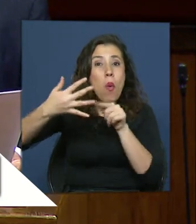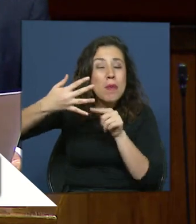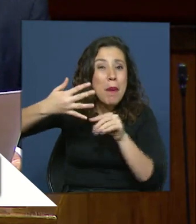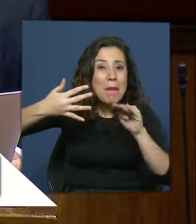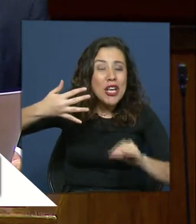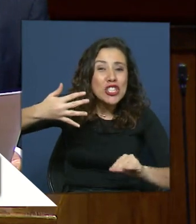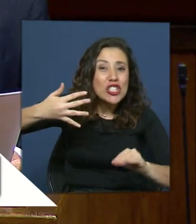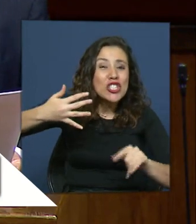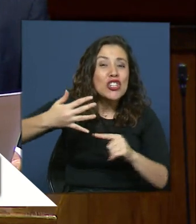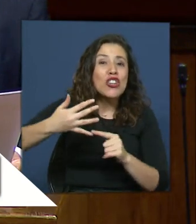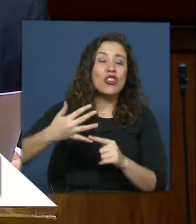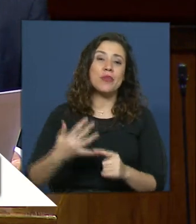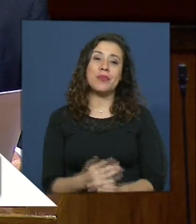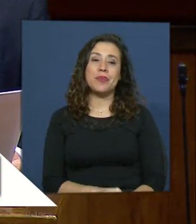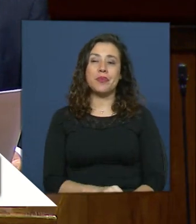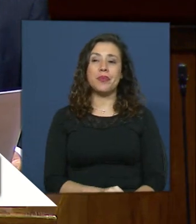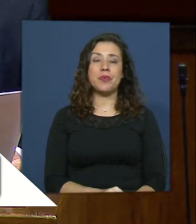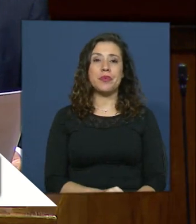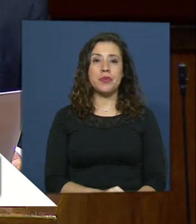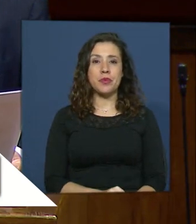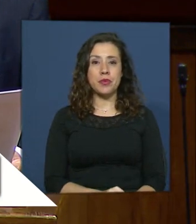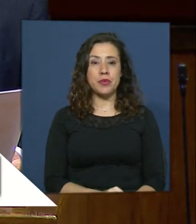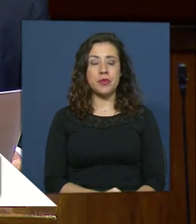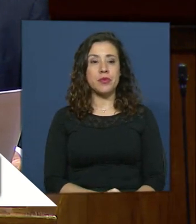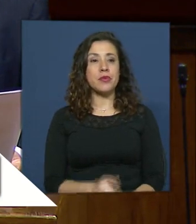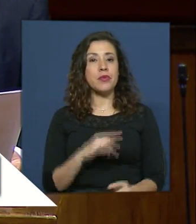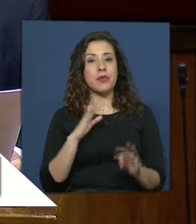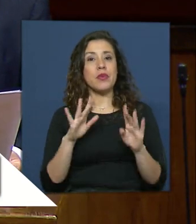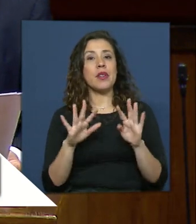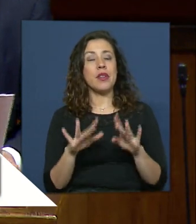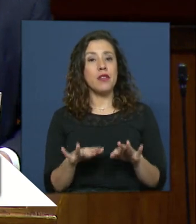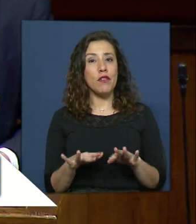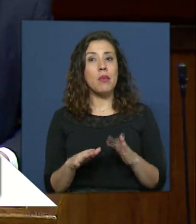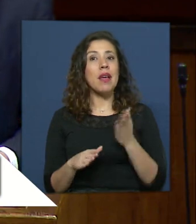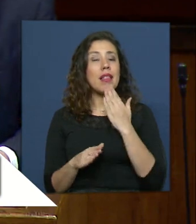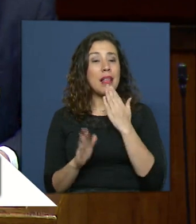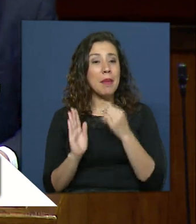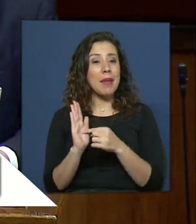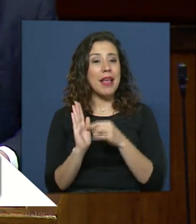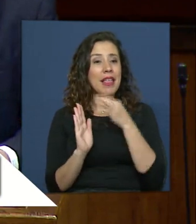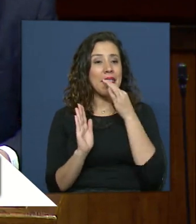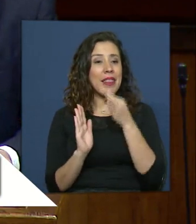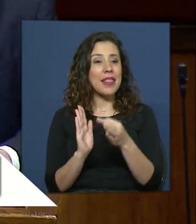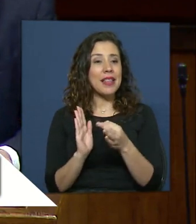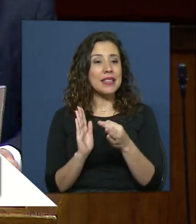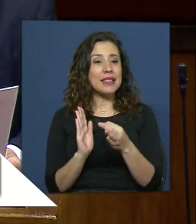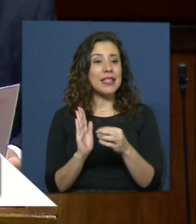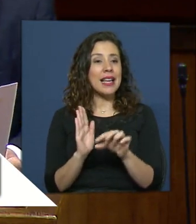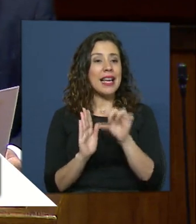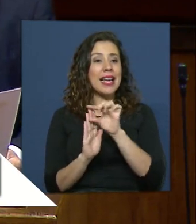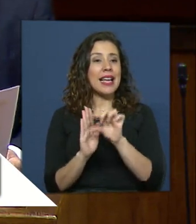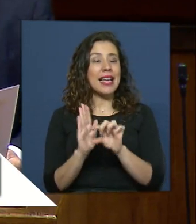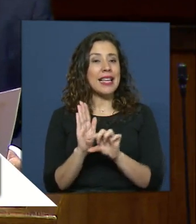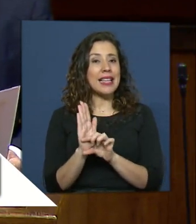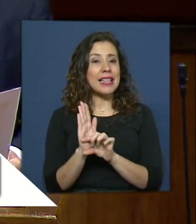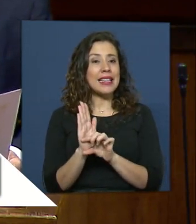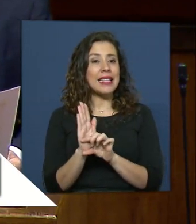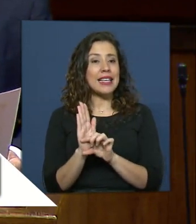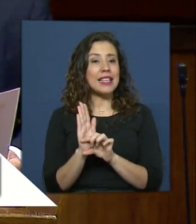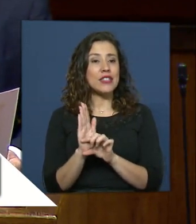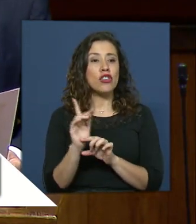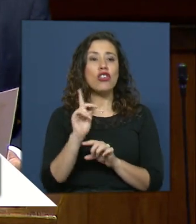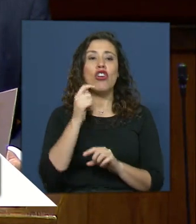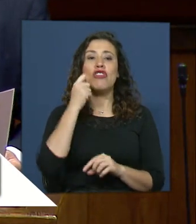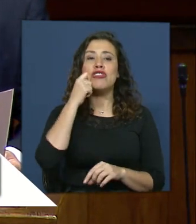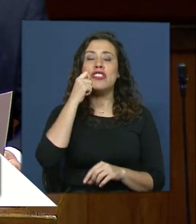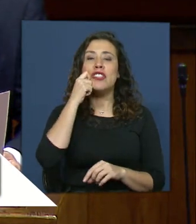impartan, entre otros aspectos. Este informe también señala que las indicaciones no